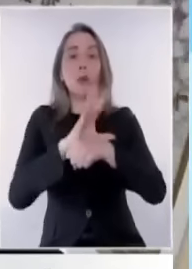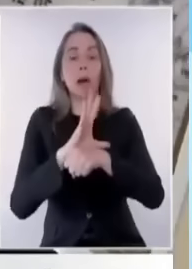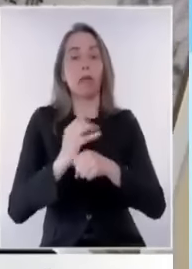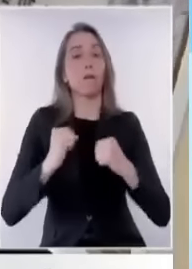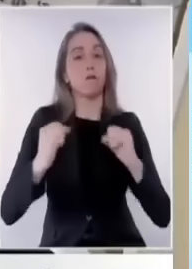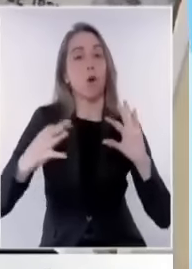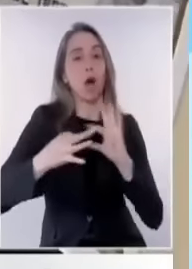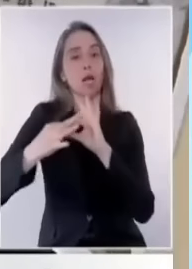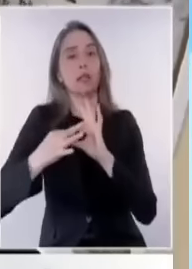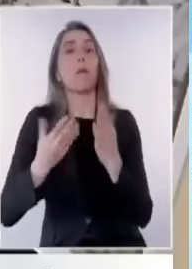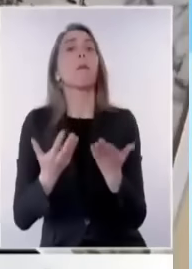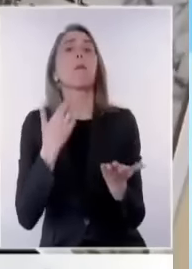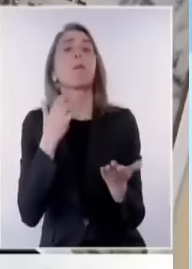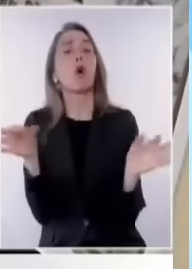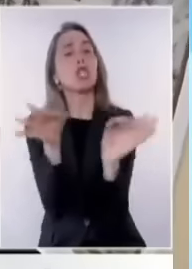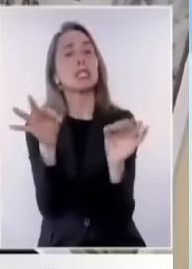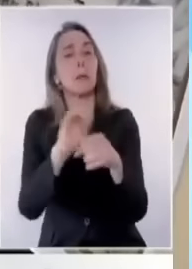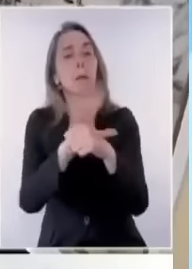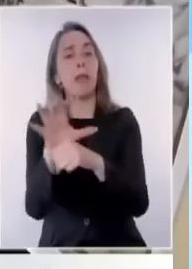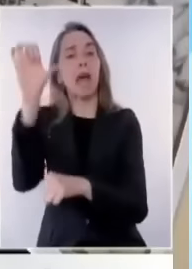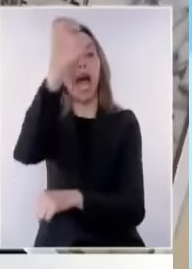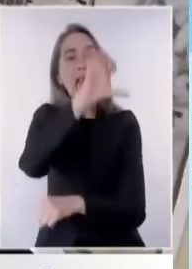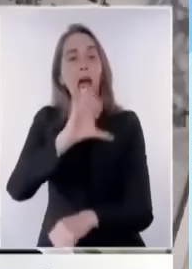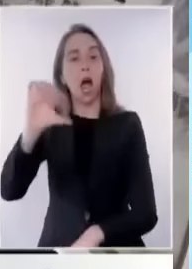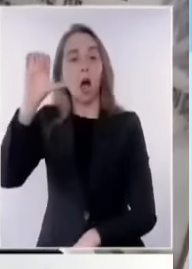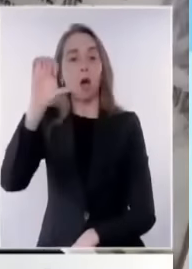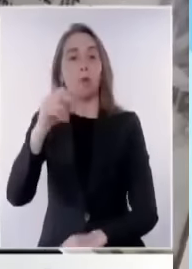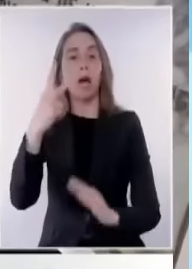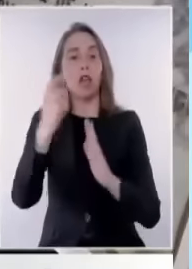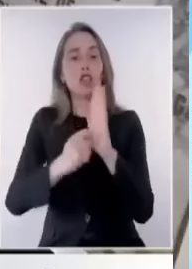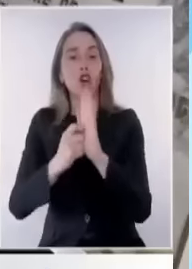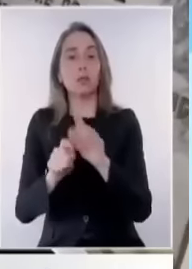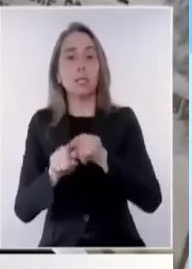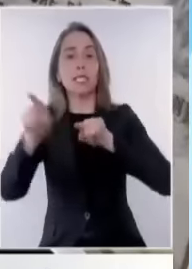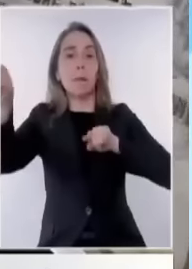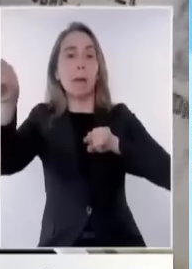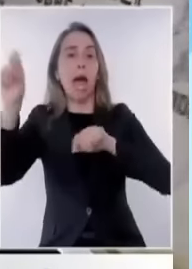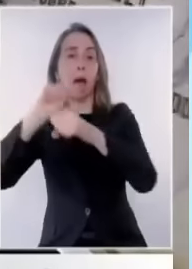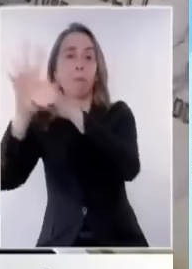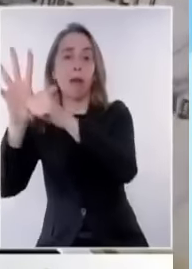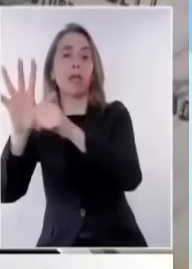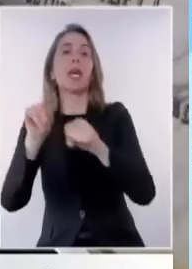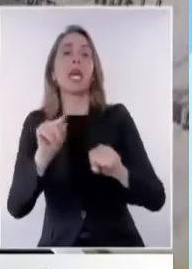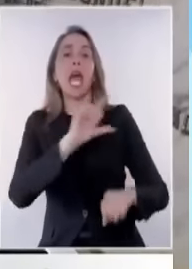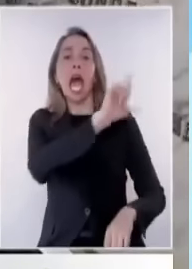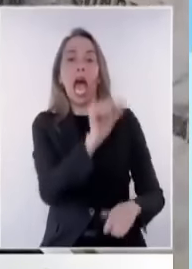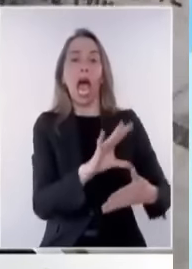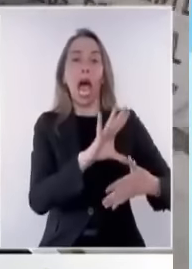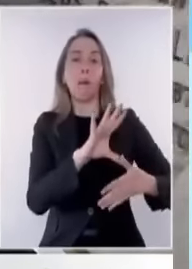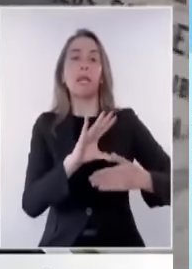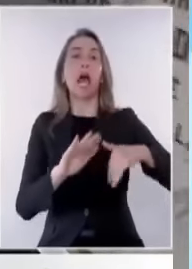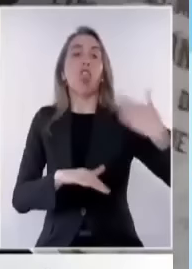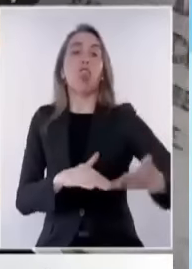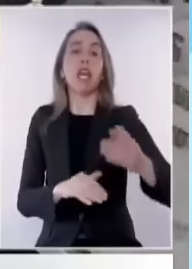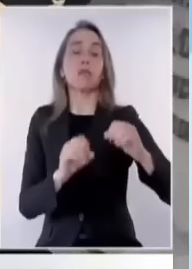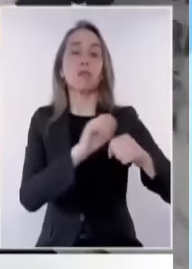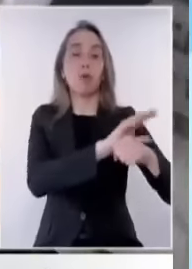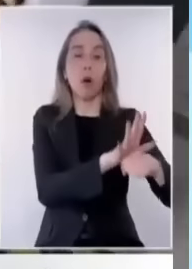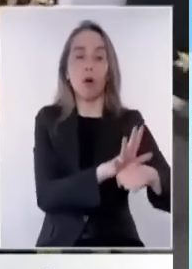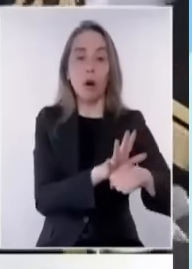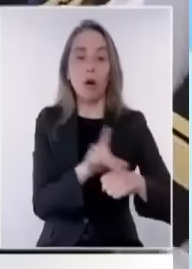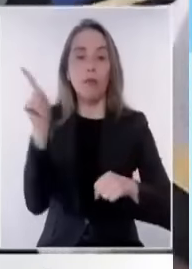fuerte, porque en la pandemia. Participando en esa guerra junto dos meses adelantado lo que estaba pasando en América. Nosotros con